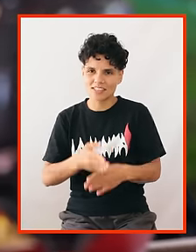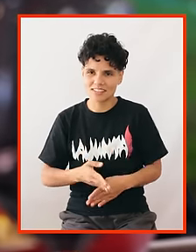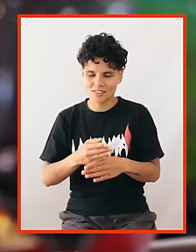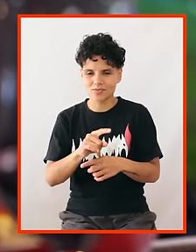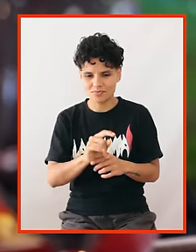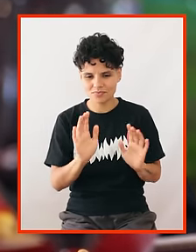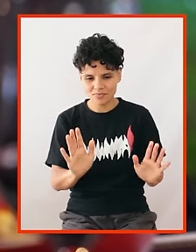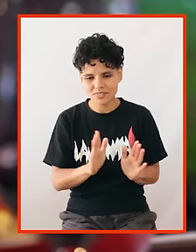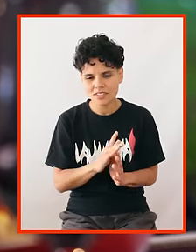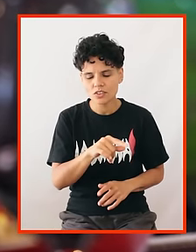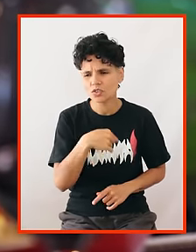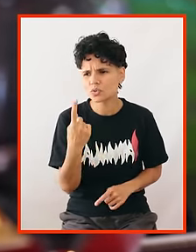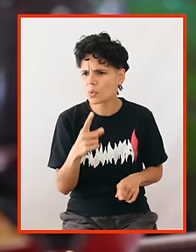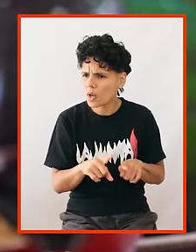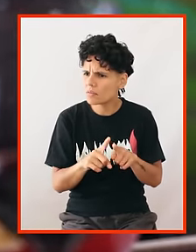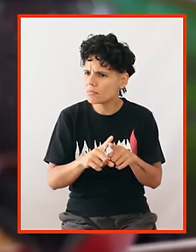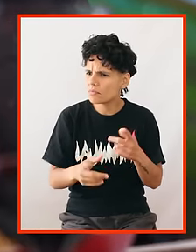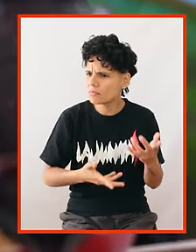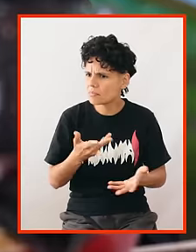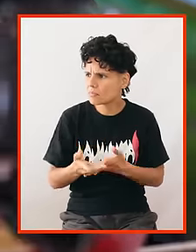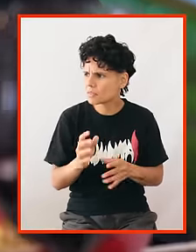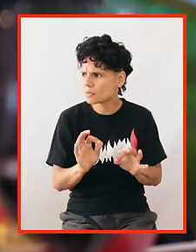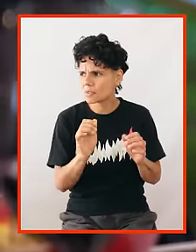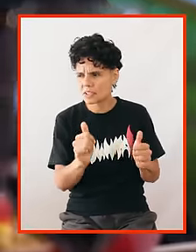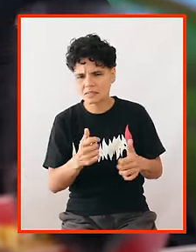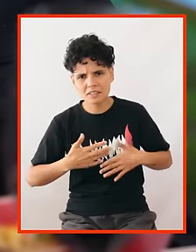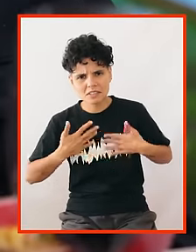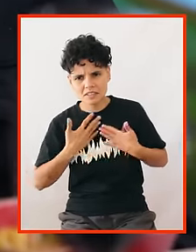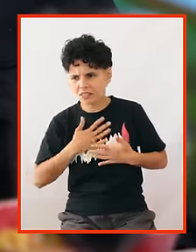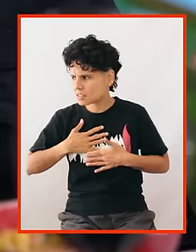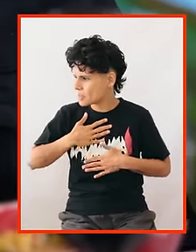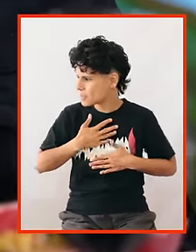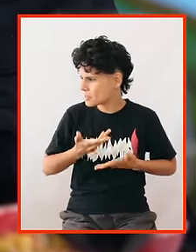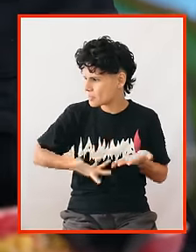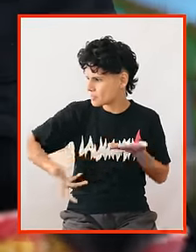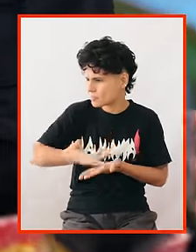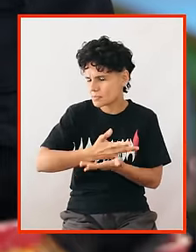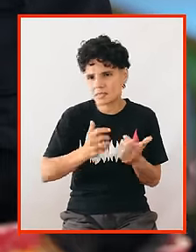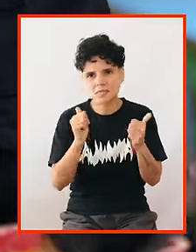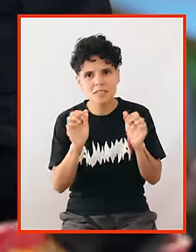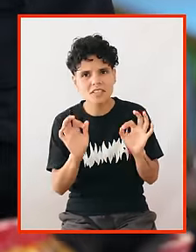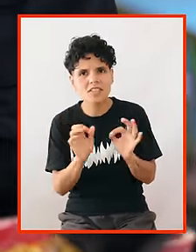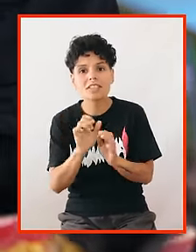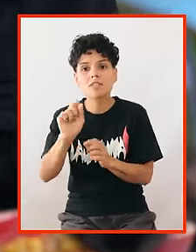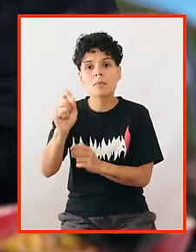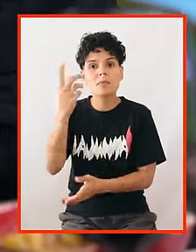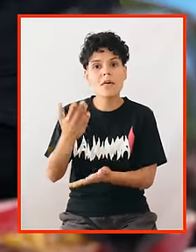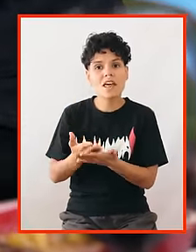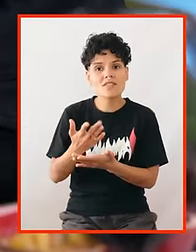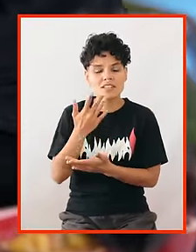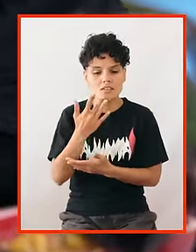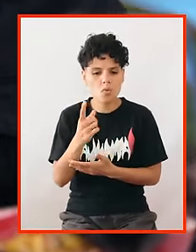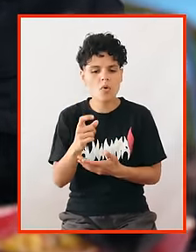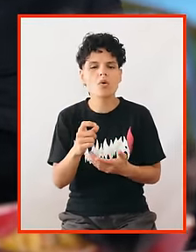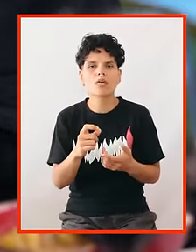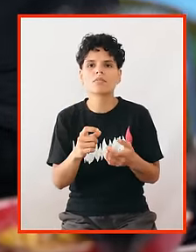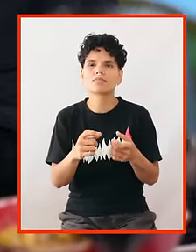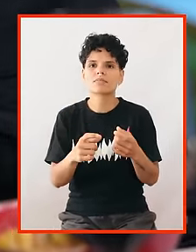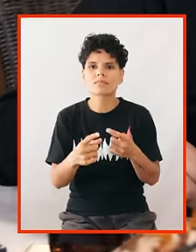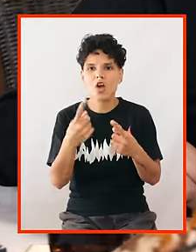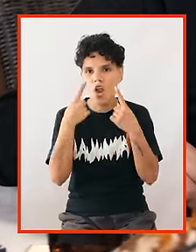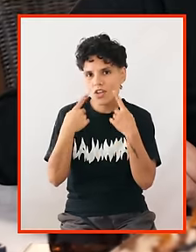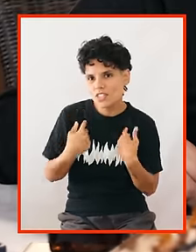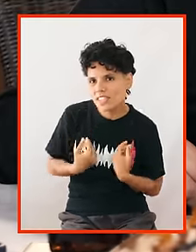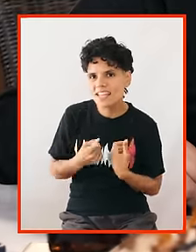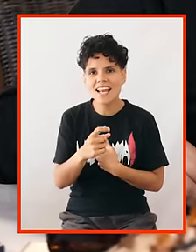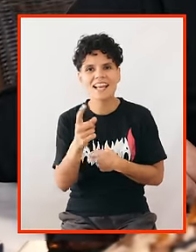había una buena sensación de toda la gente. Y primera vez que llegamos a gran parte del país, ¿sí? No sé.